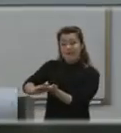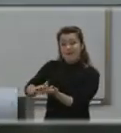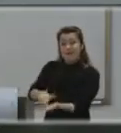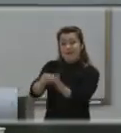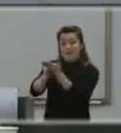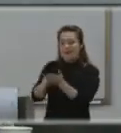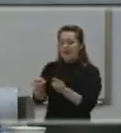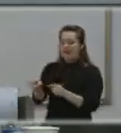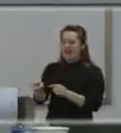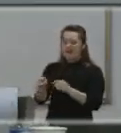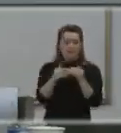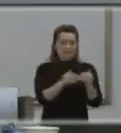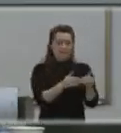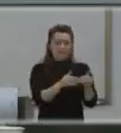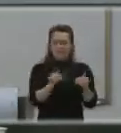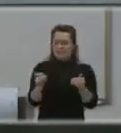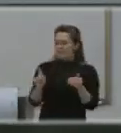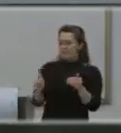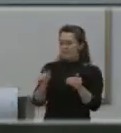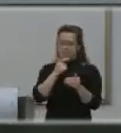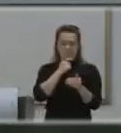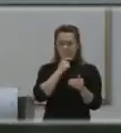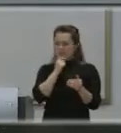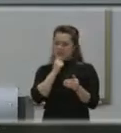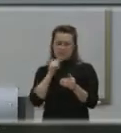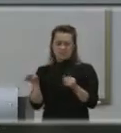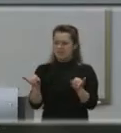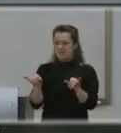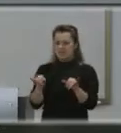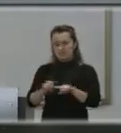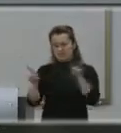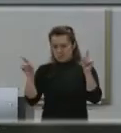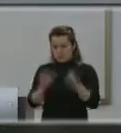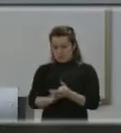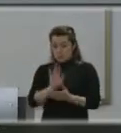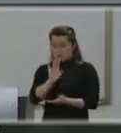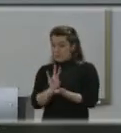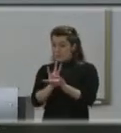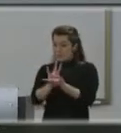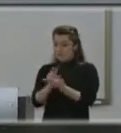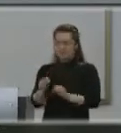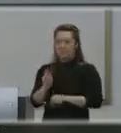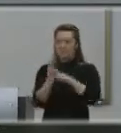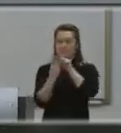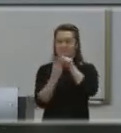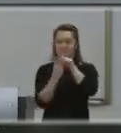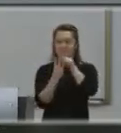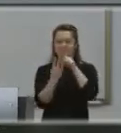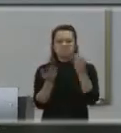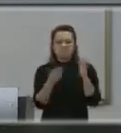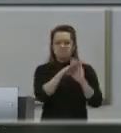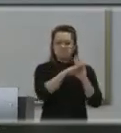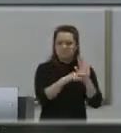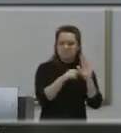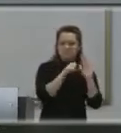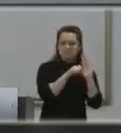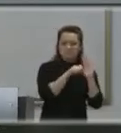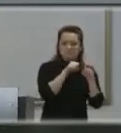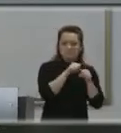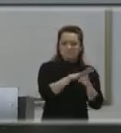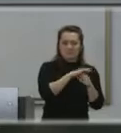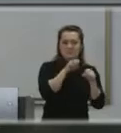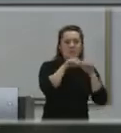parezca menos a una persona con discapacidad, ¿sí? Y bajo ese modelo, ¿qué ocurre con las políticas públicas?